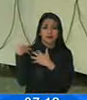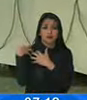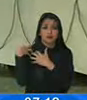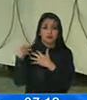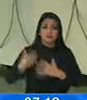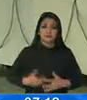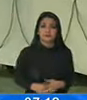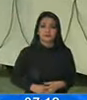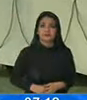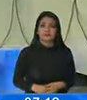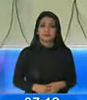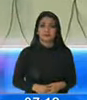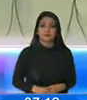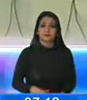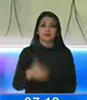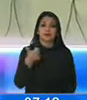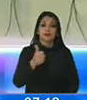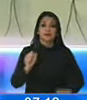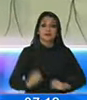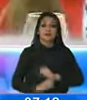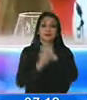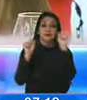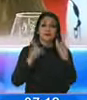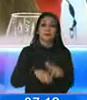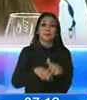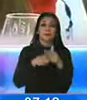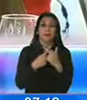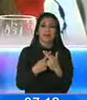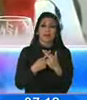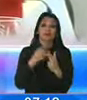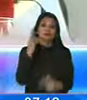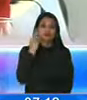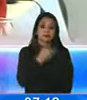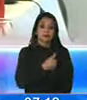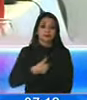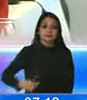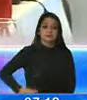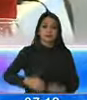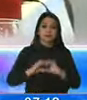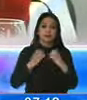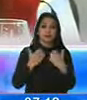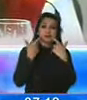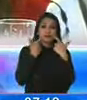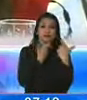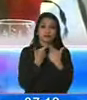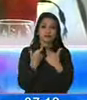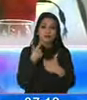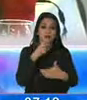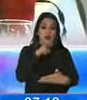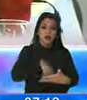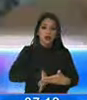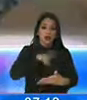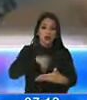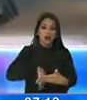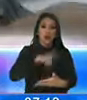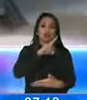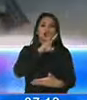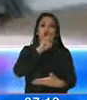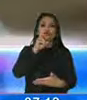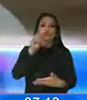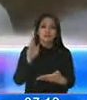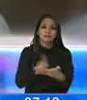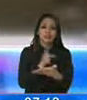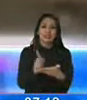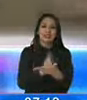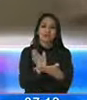La sesión empezó pasada las 10 de la mañana y lo primero que ordenaba la presidenta de la comisión era leer las cerca de 200 páginas que contenía